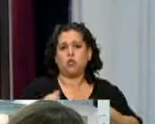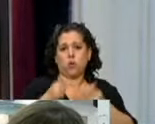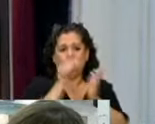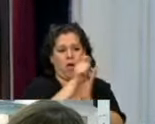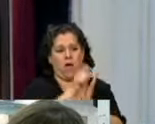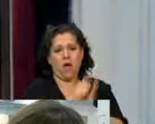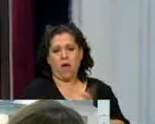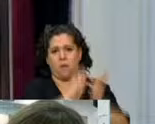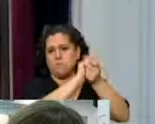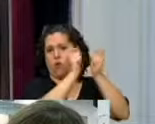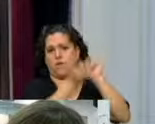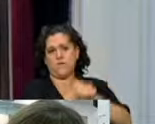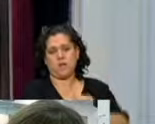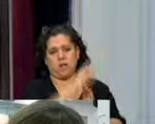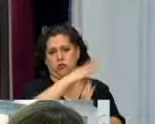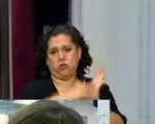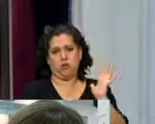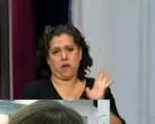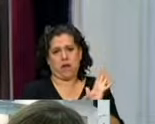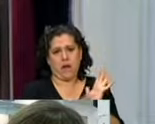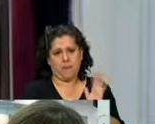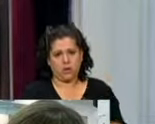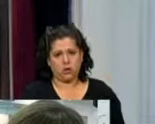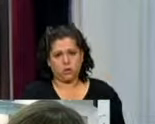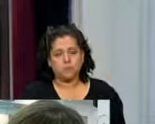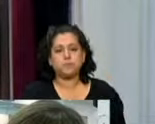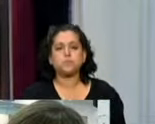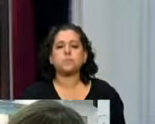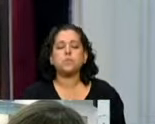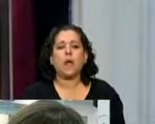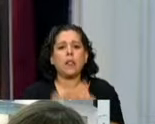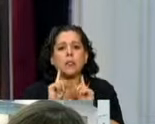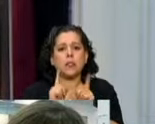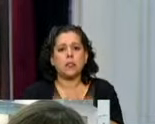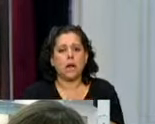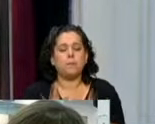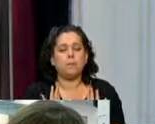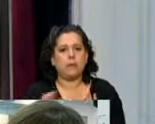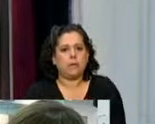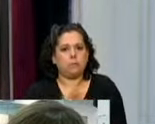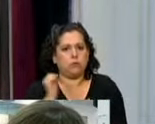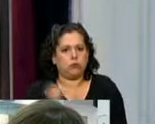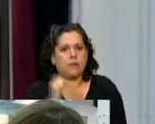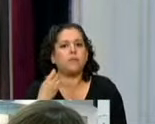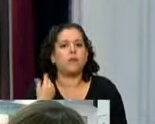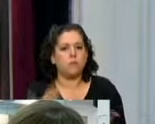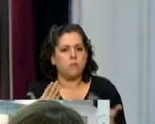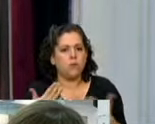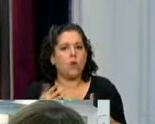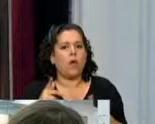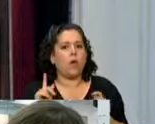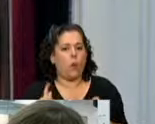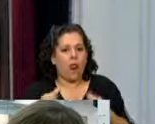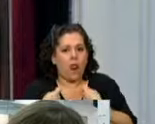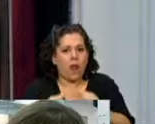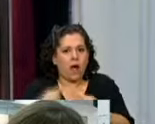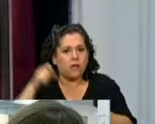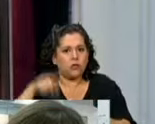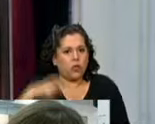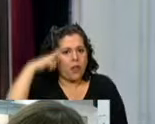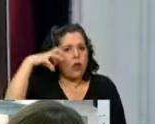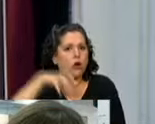defienden la fórmula anterior que es la que también hizo que los jubilados durante todo el periodo anterior perdieran contra la inflación entonces